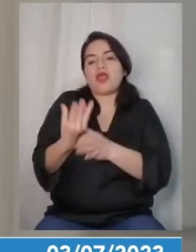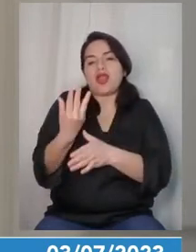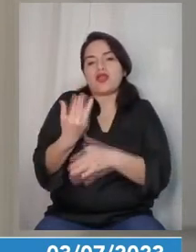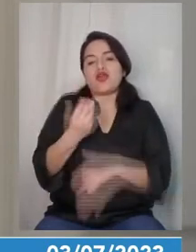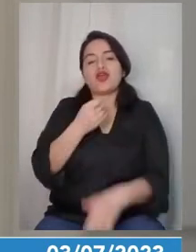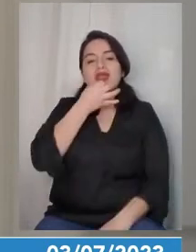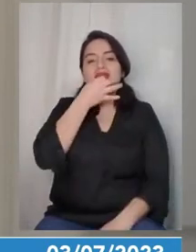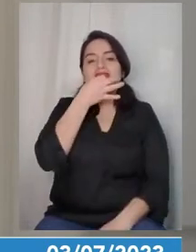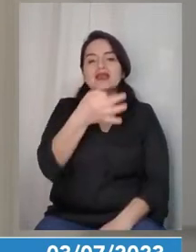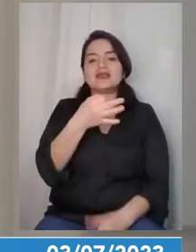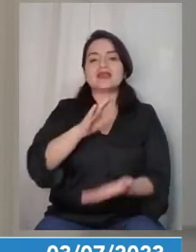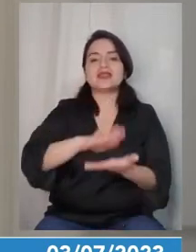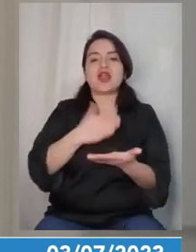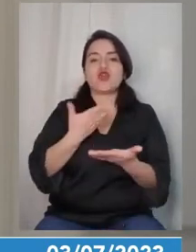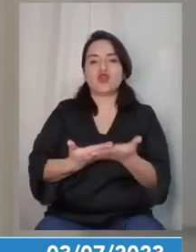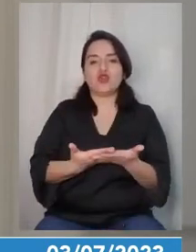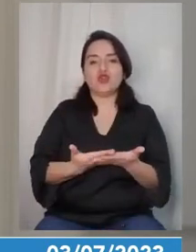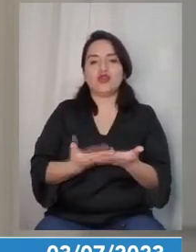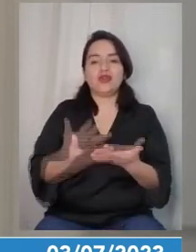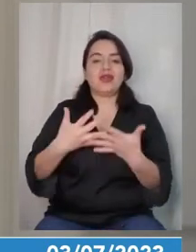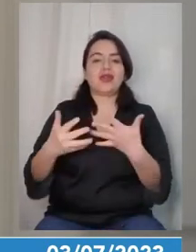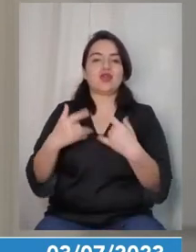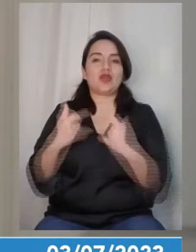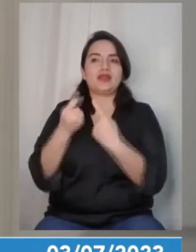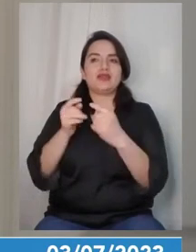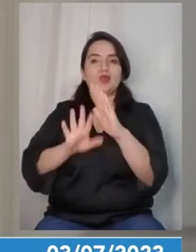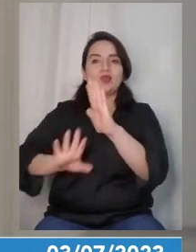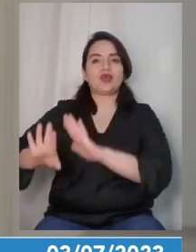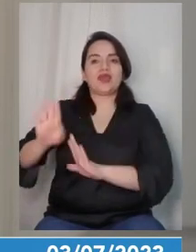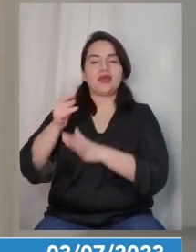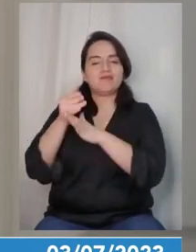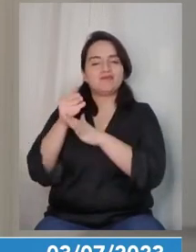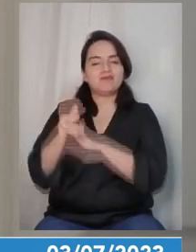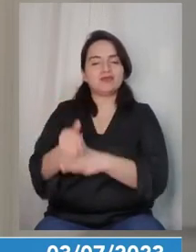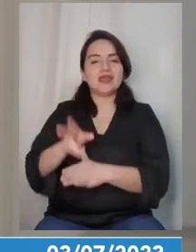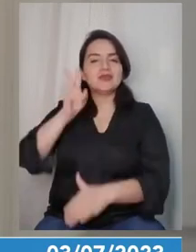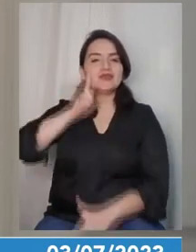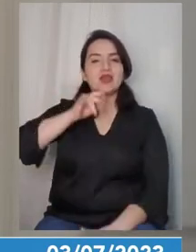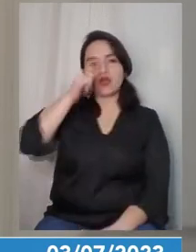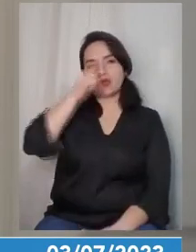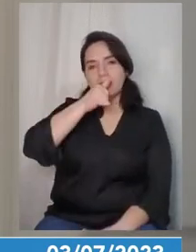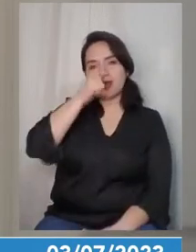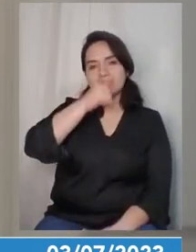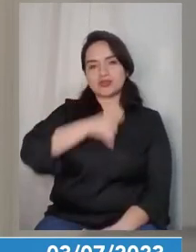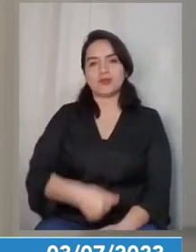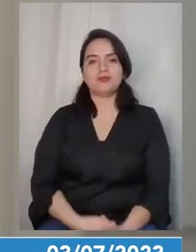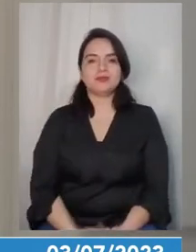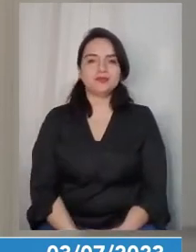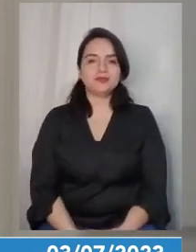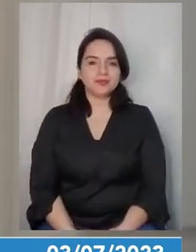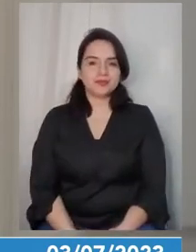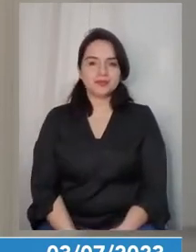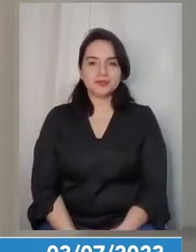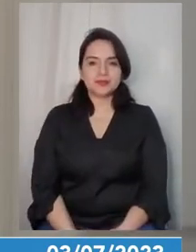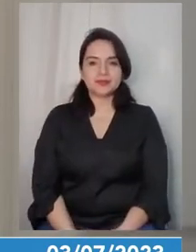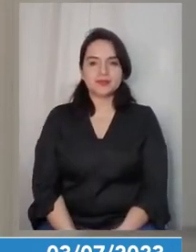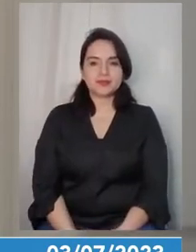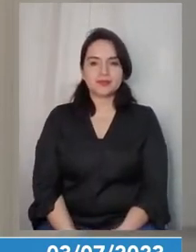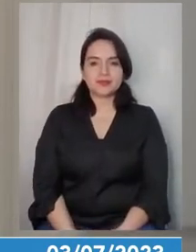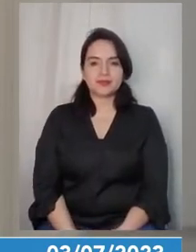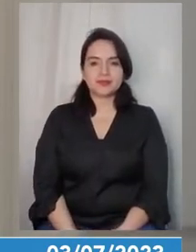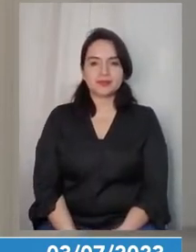y libre de contaminación, pero que es muy relevante señalar que no